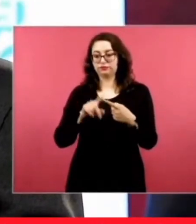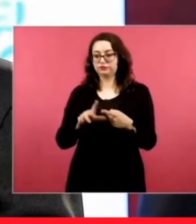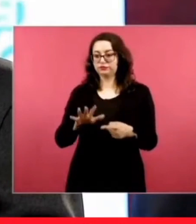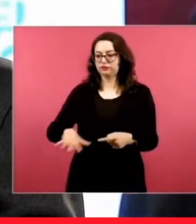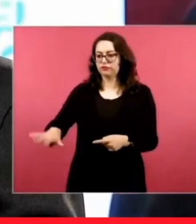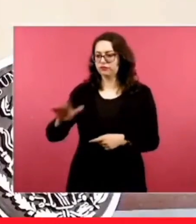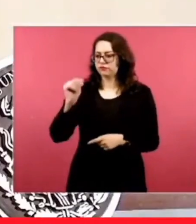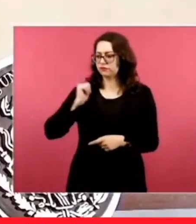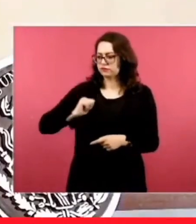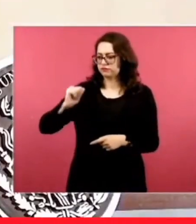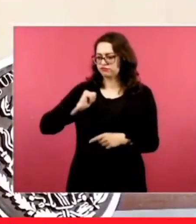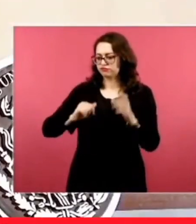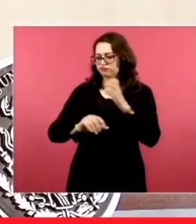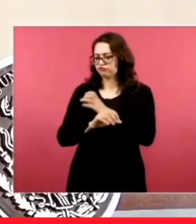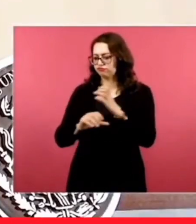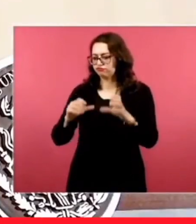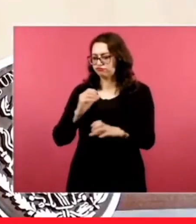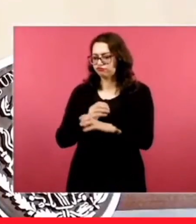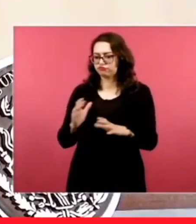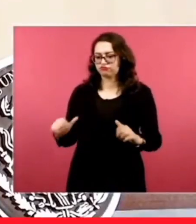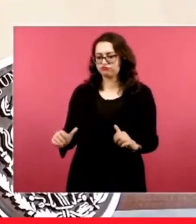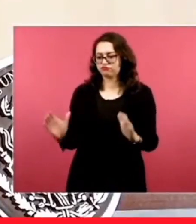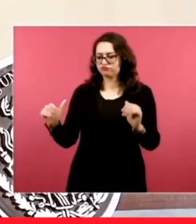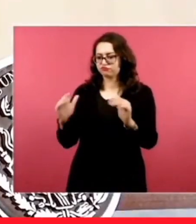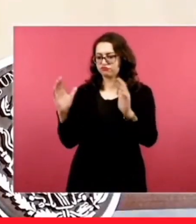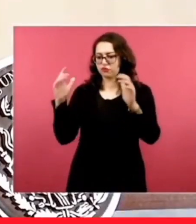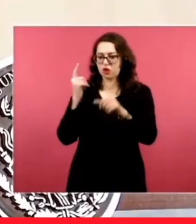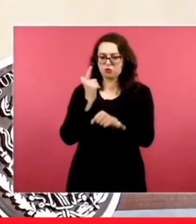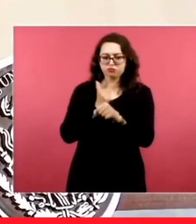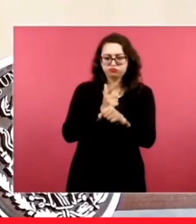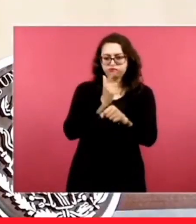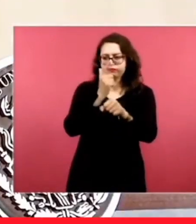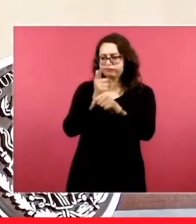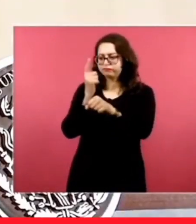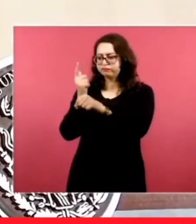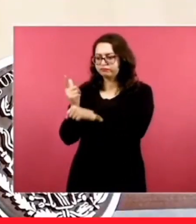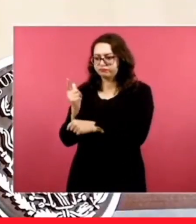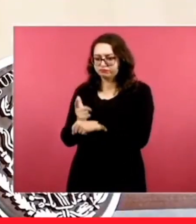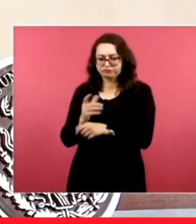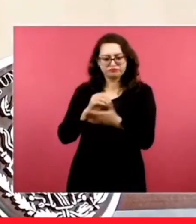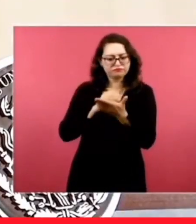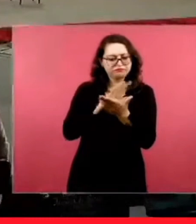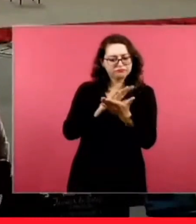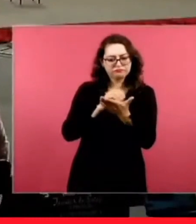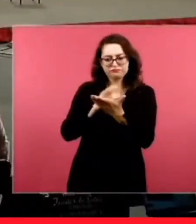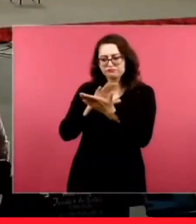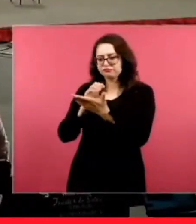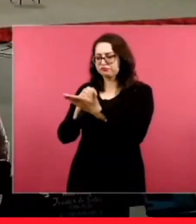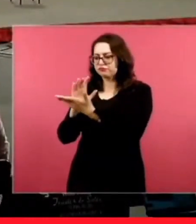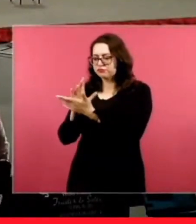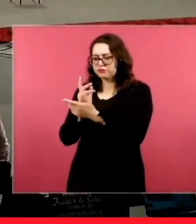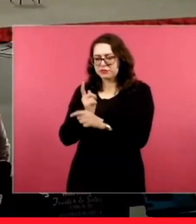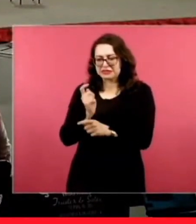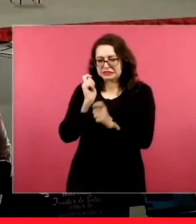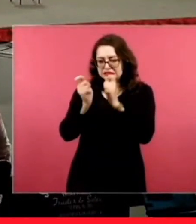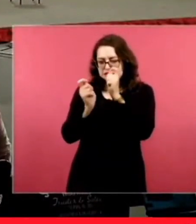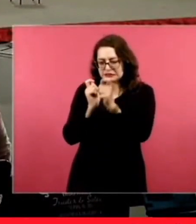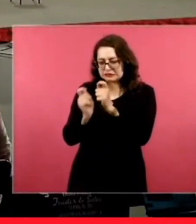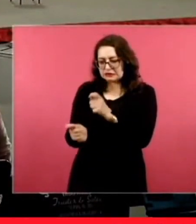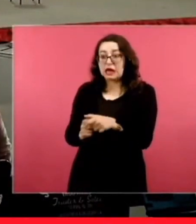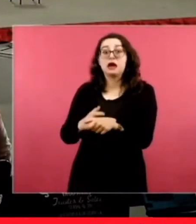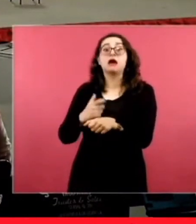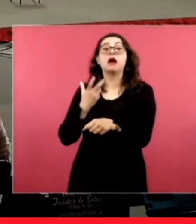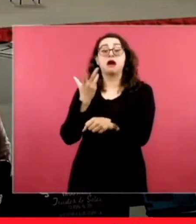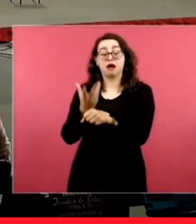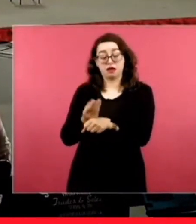la necesidad de ir registrando, analizando, recuperando, restaurando en la